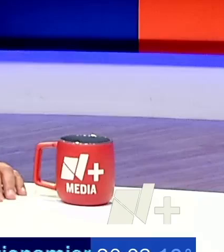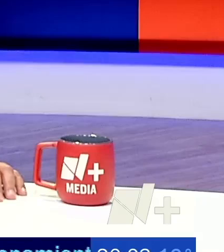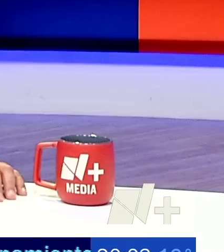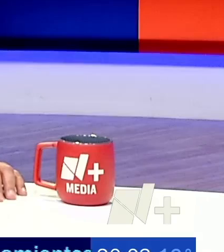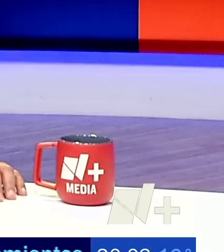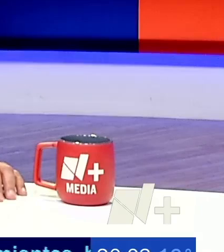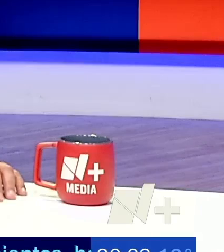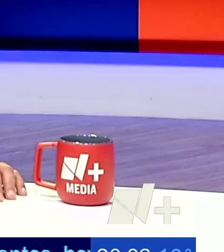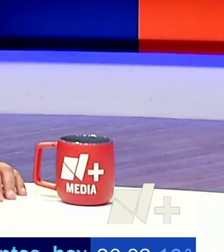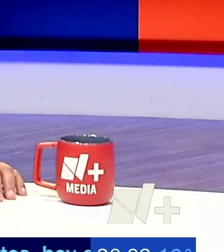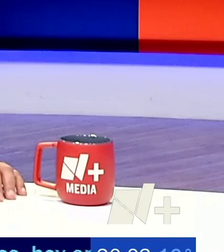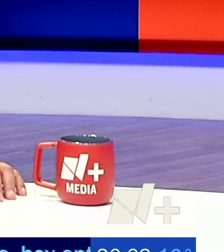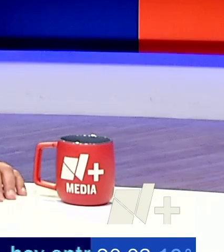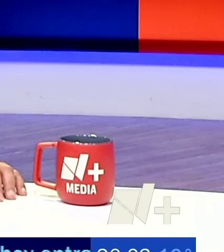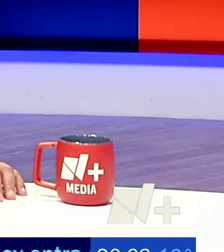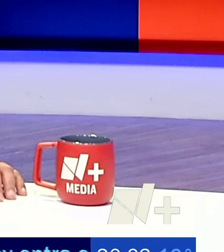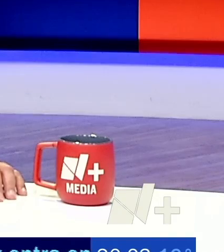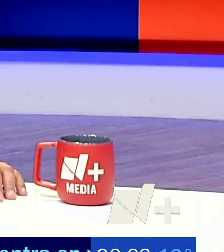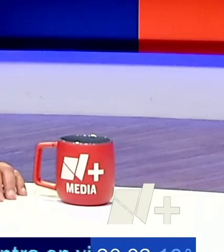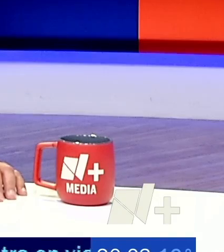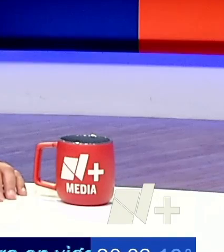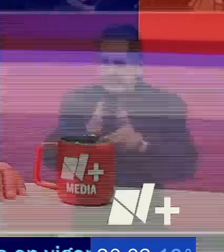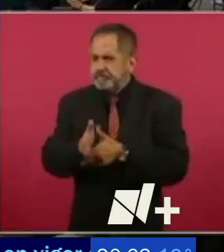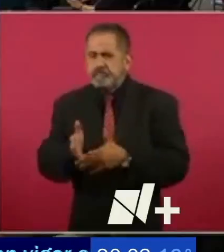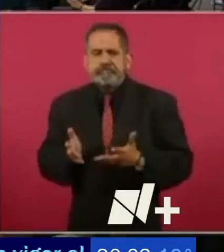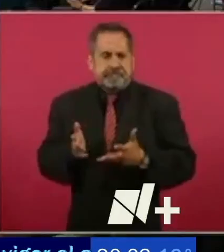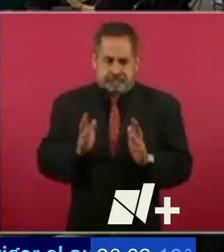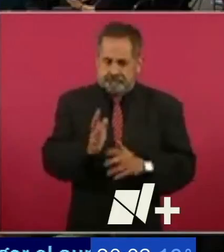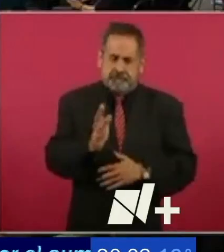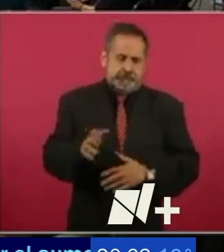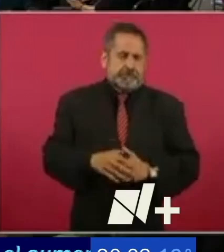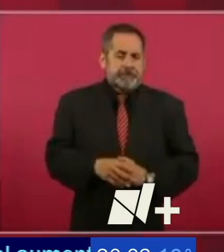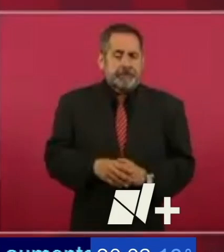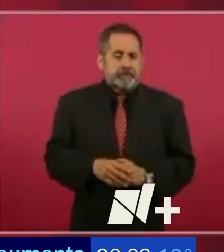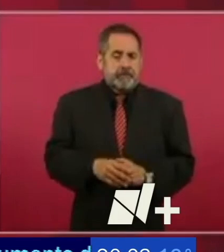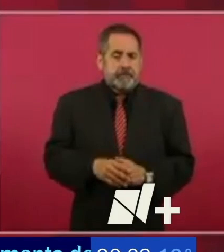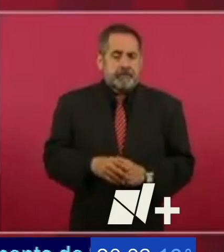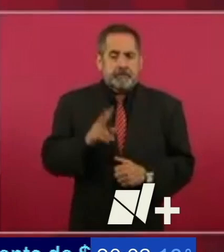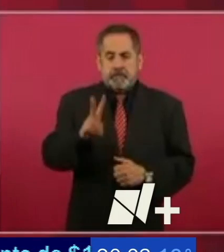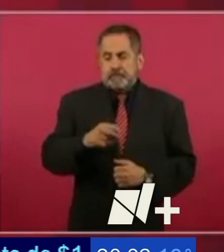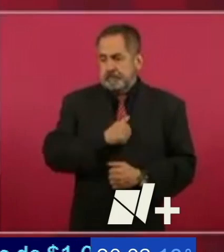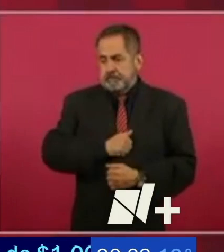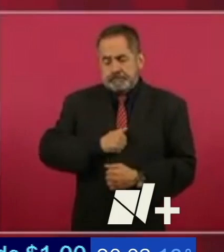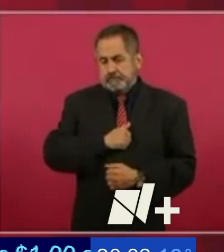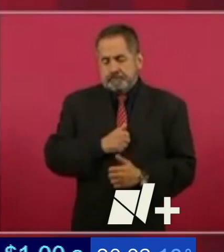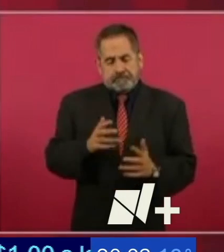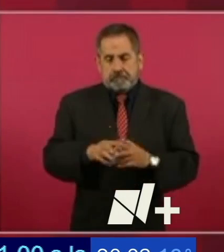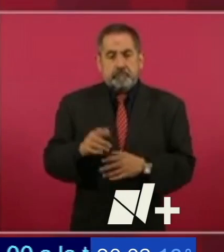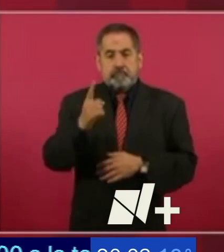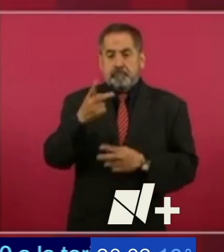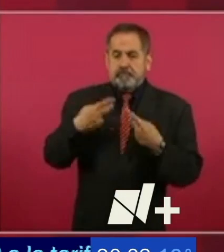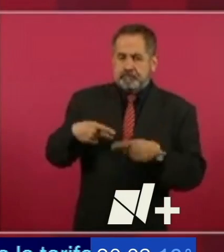en san cristóbal de las casas en chiapas hubo también un enfrentamiento con el crimen organizado y hoy se le cuestionó al